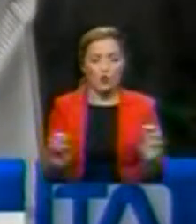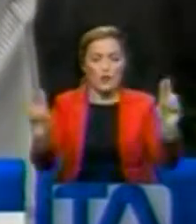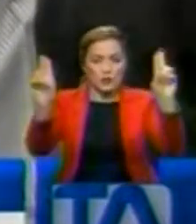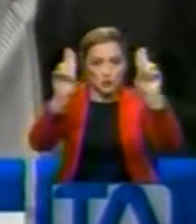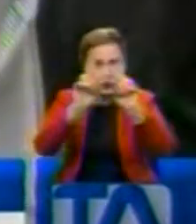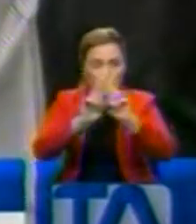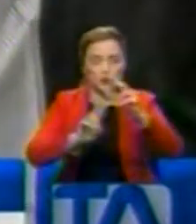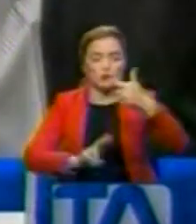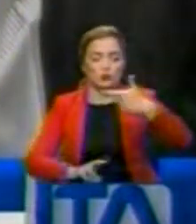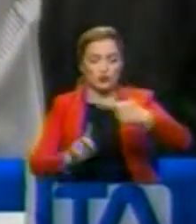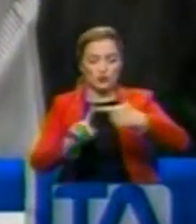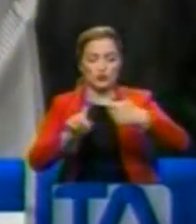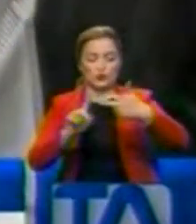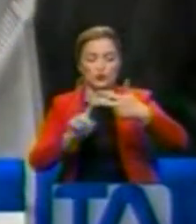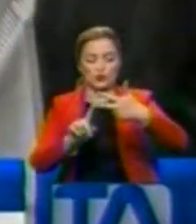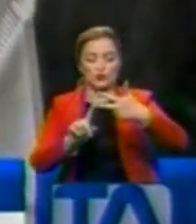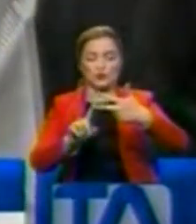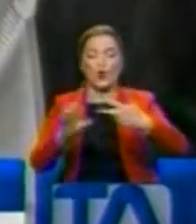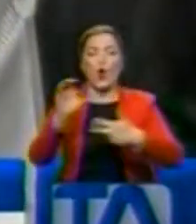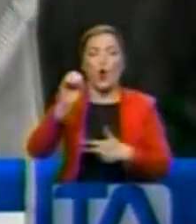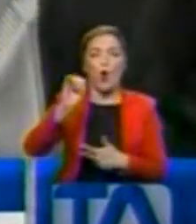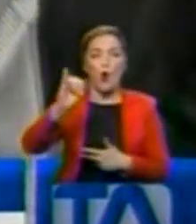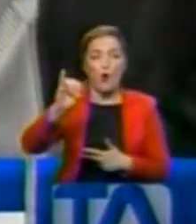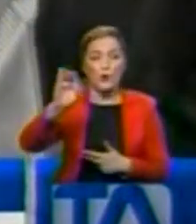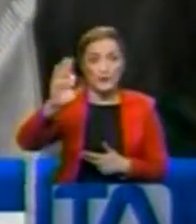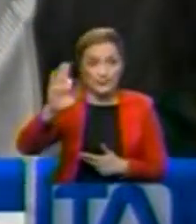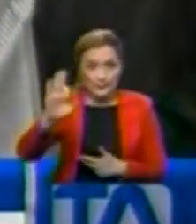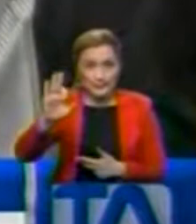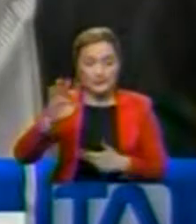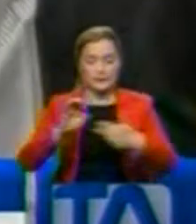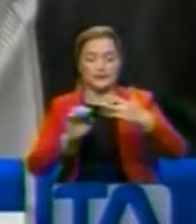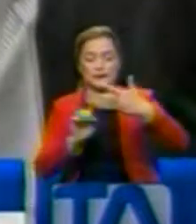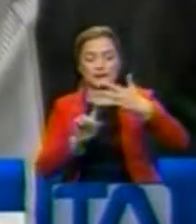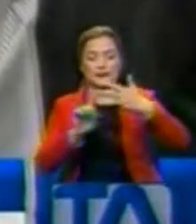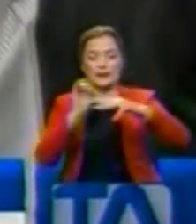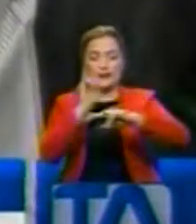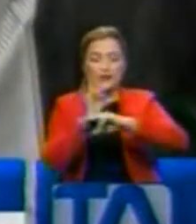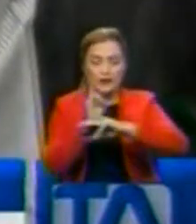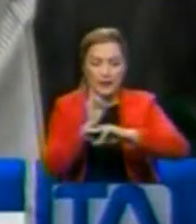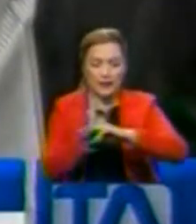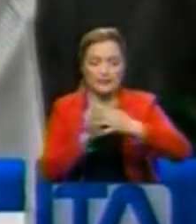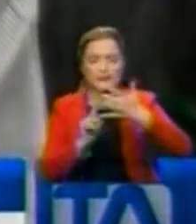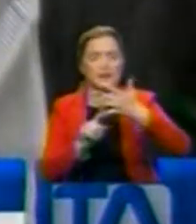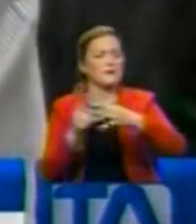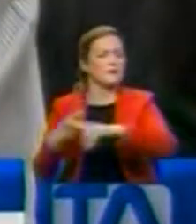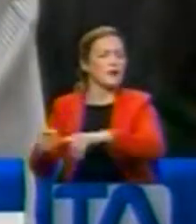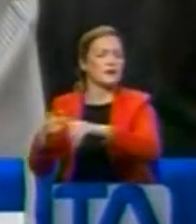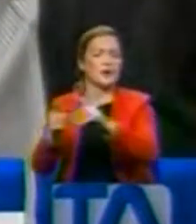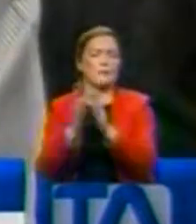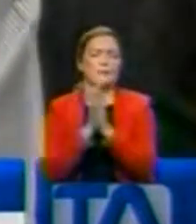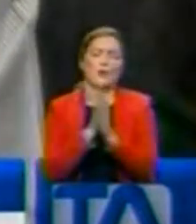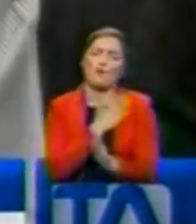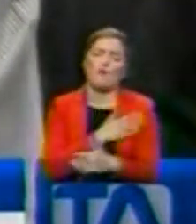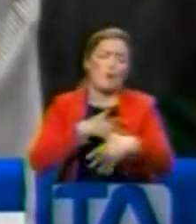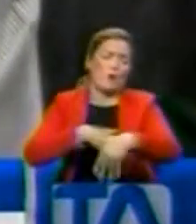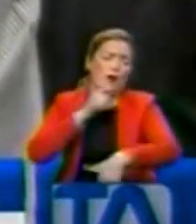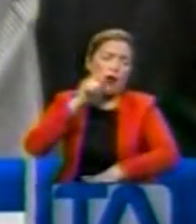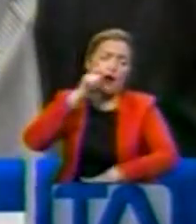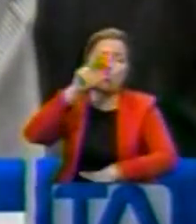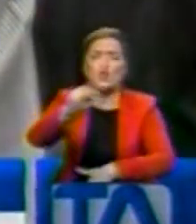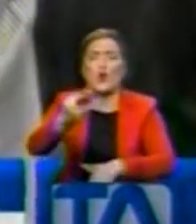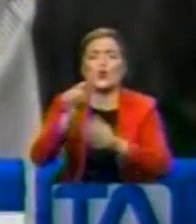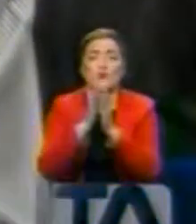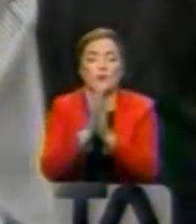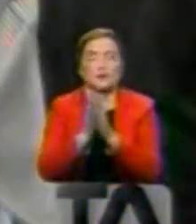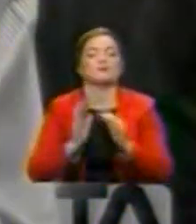Unidas, de la OIT, de la Iglesia, de todos los sectores, que también quisiéramos que